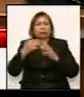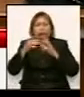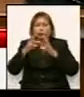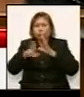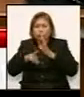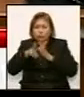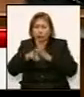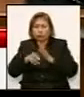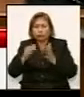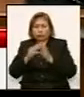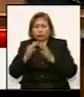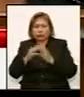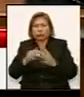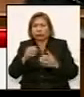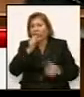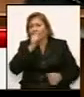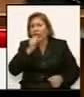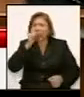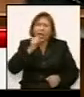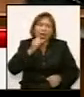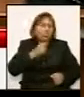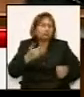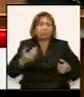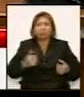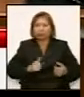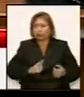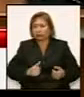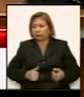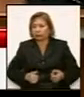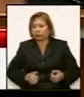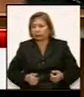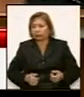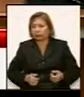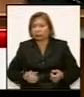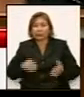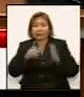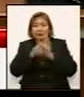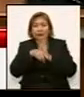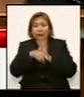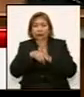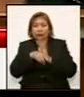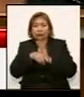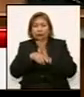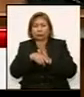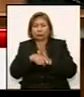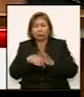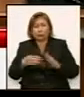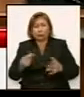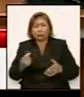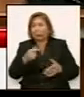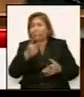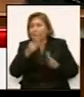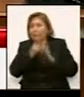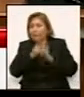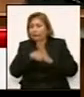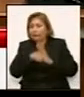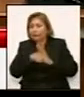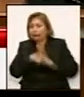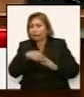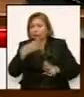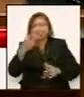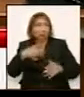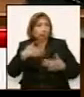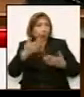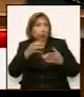con una canción que tiene derechos de autor el vídeo dura segundos quizás este pocos minutos pero no se